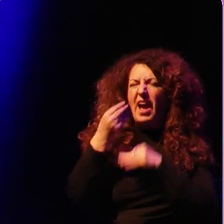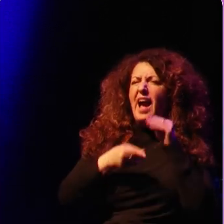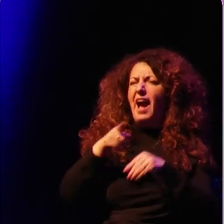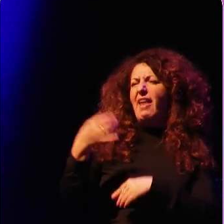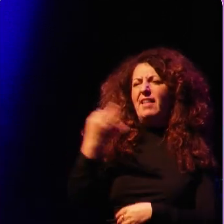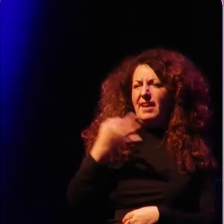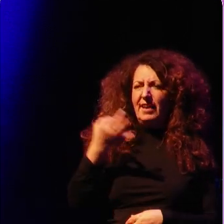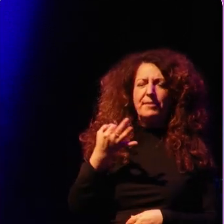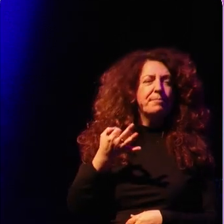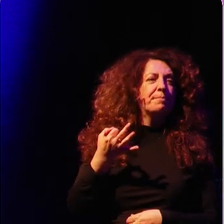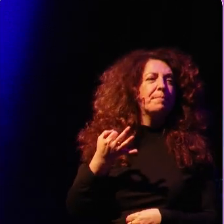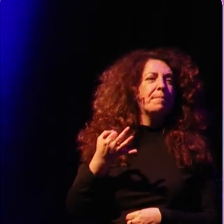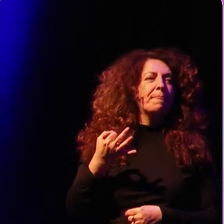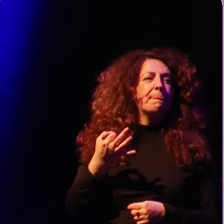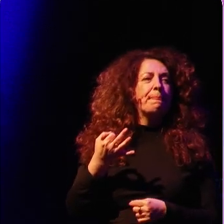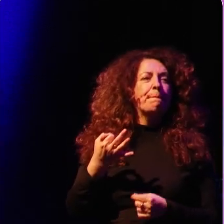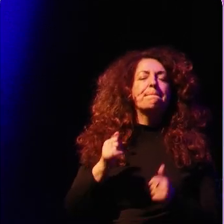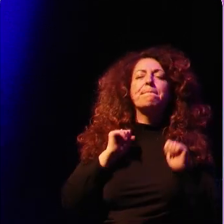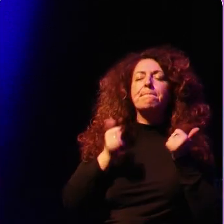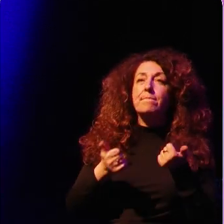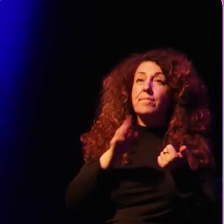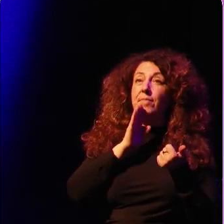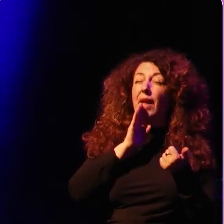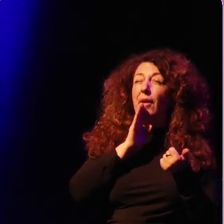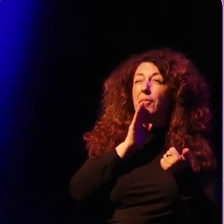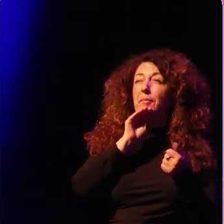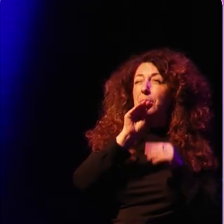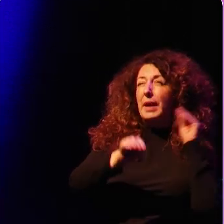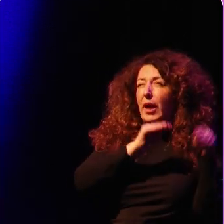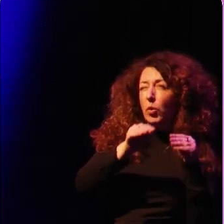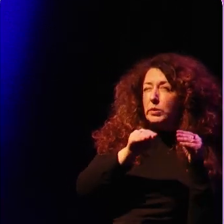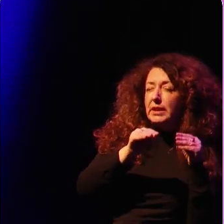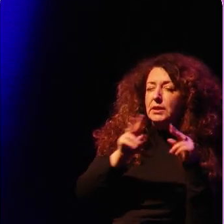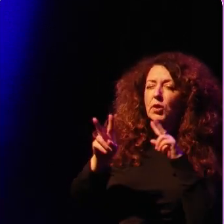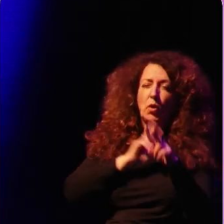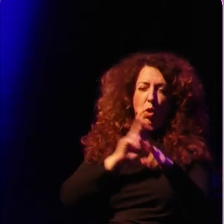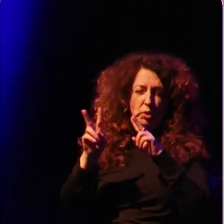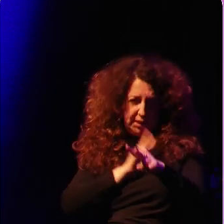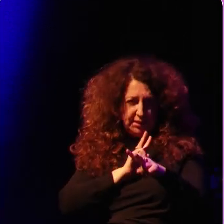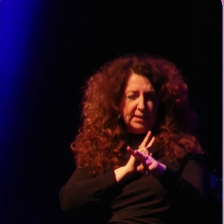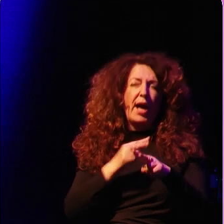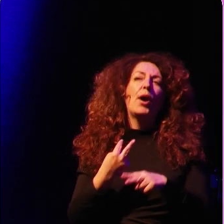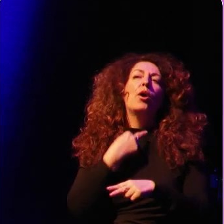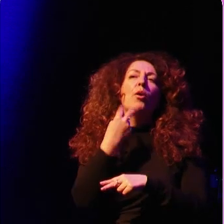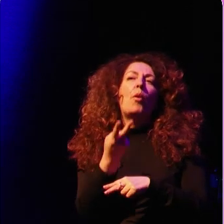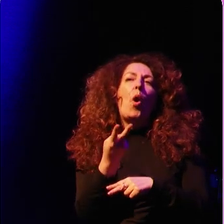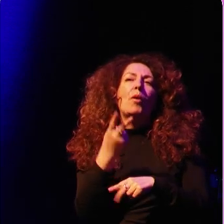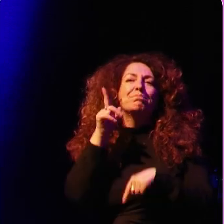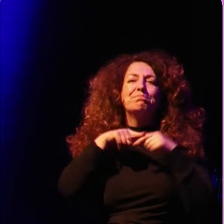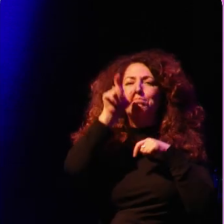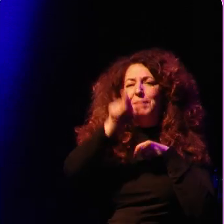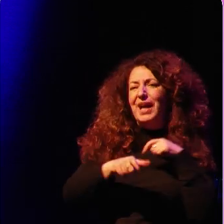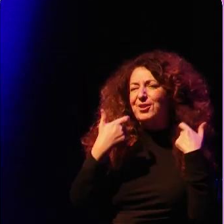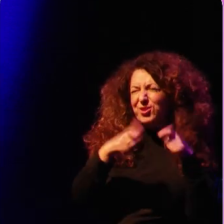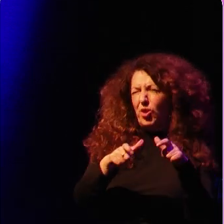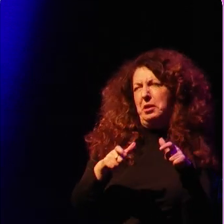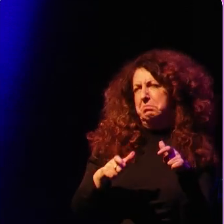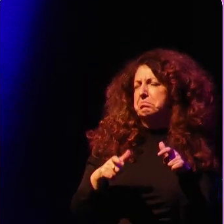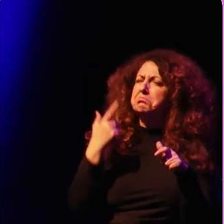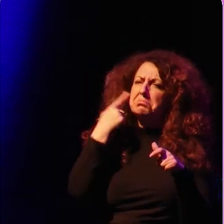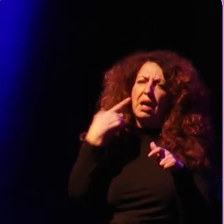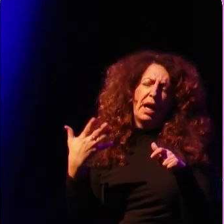hacer sería empezar a contestarte preguntas con la voz de una persona determinada, que sea muy